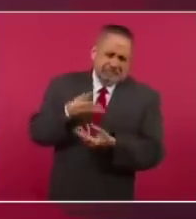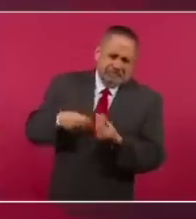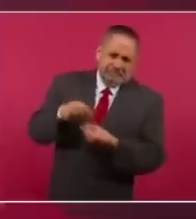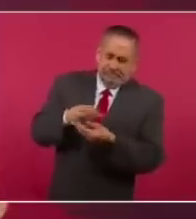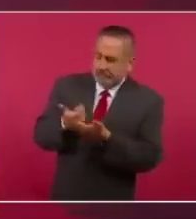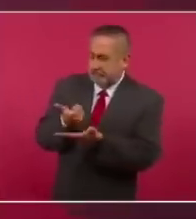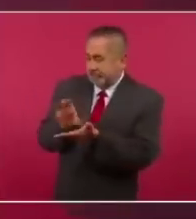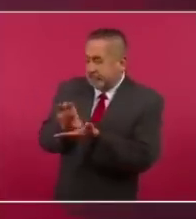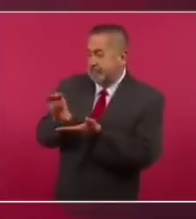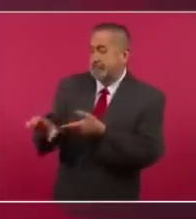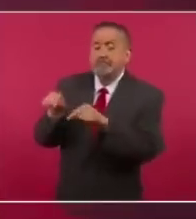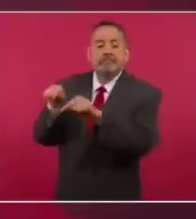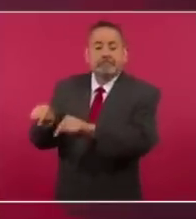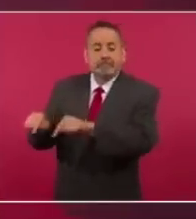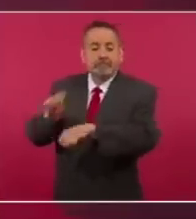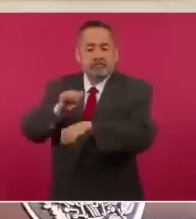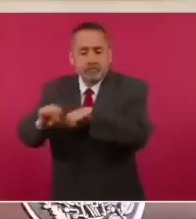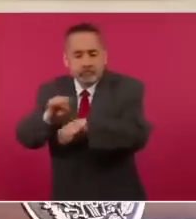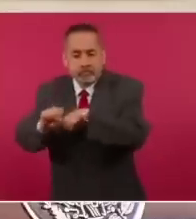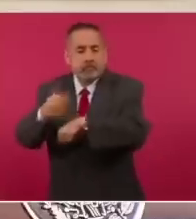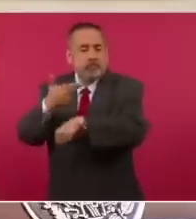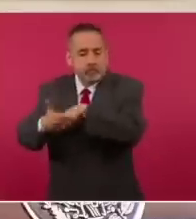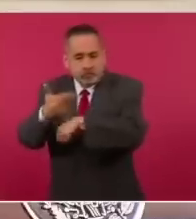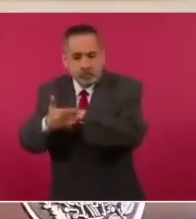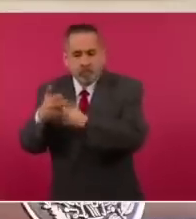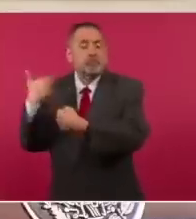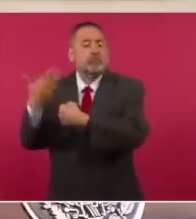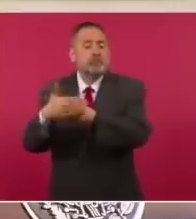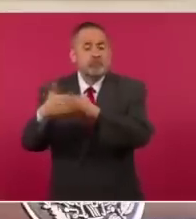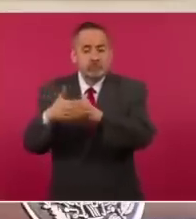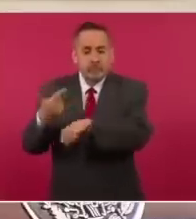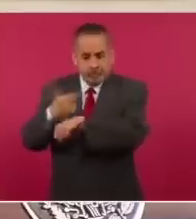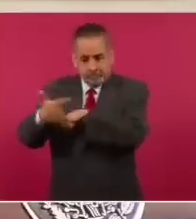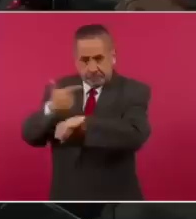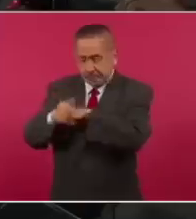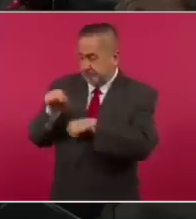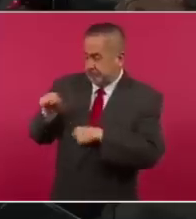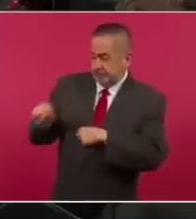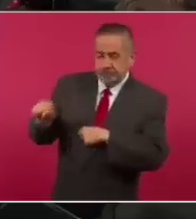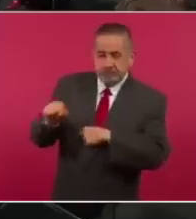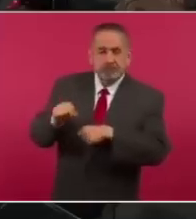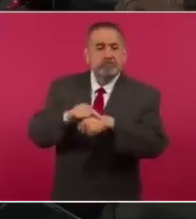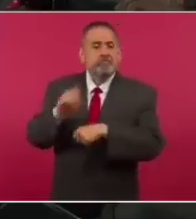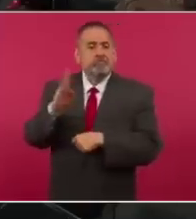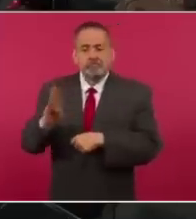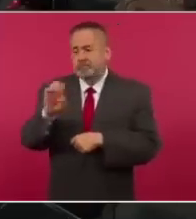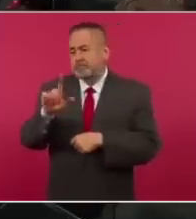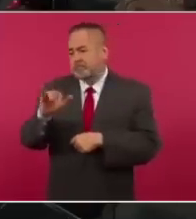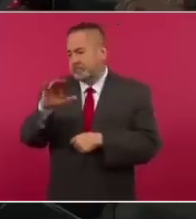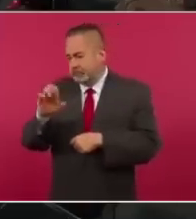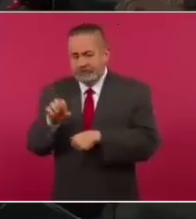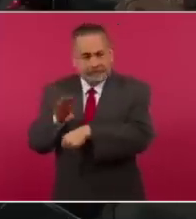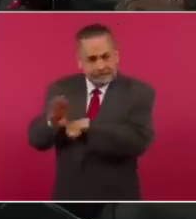invertidos en Salvador, en Honduras, pronto en Guatemala, en Belice,